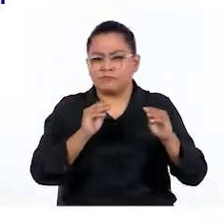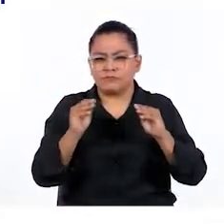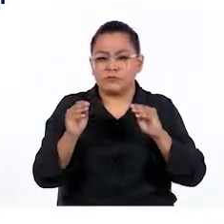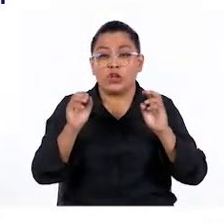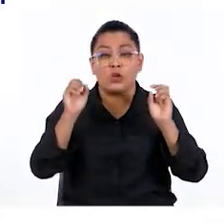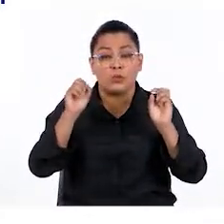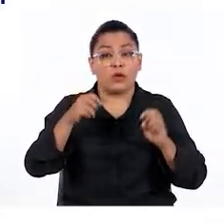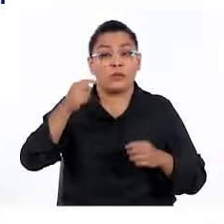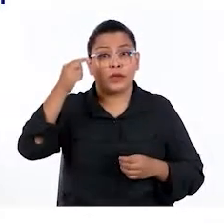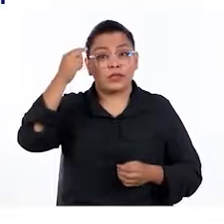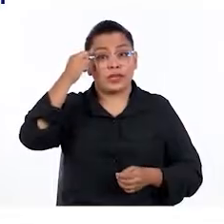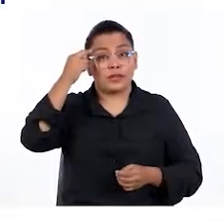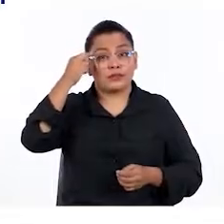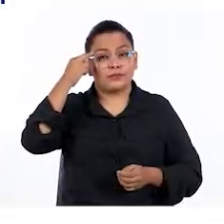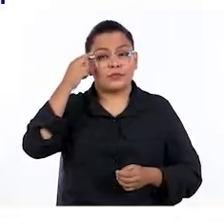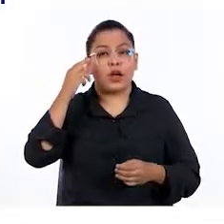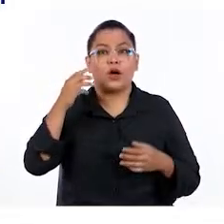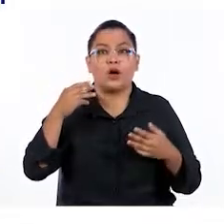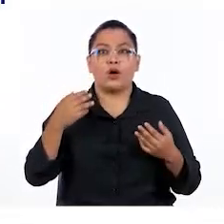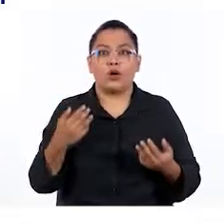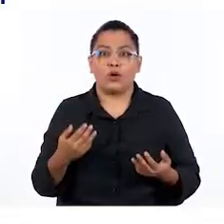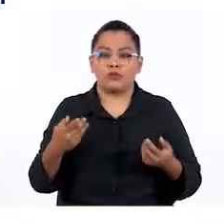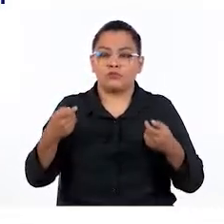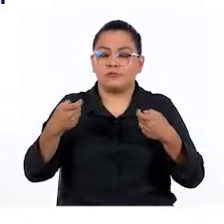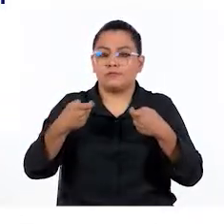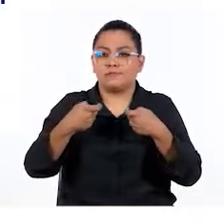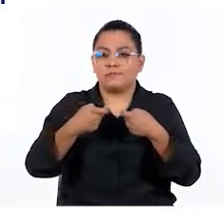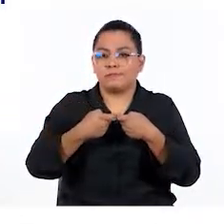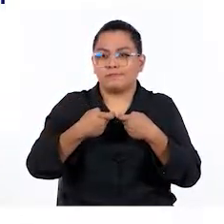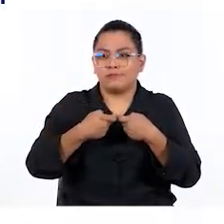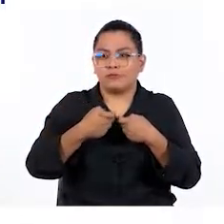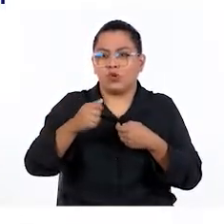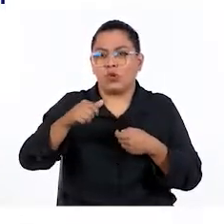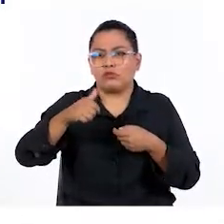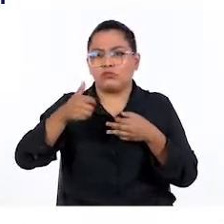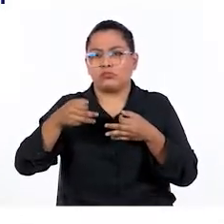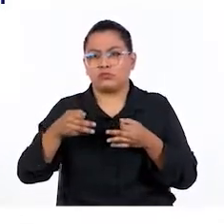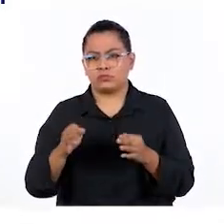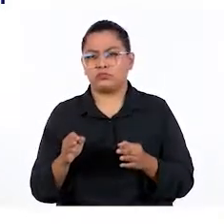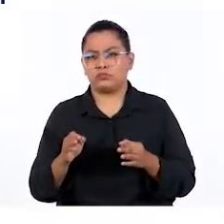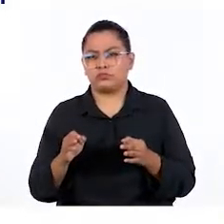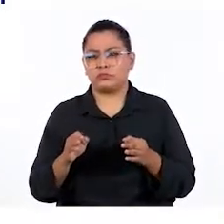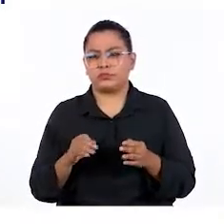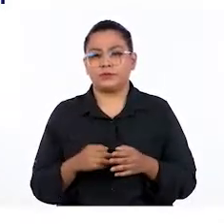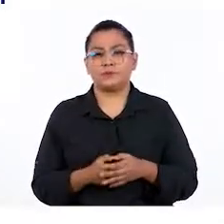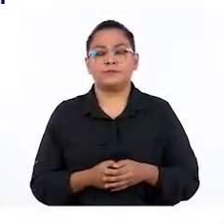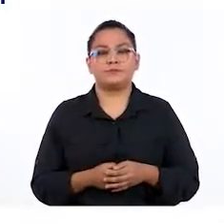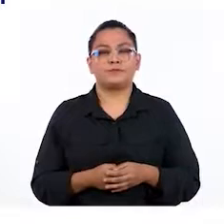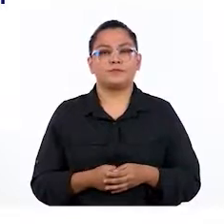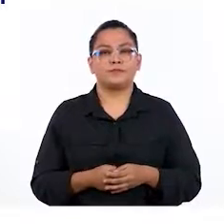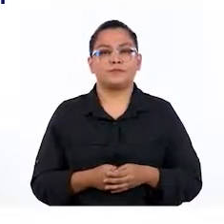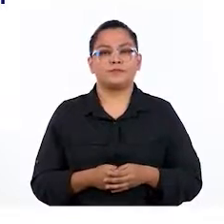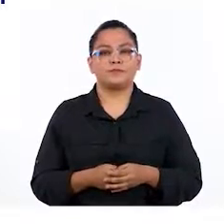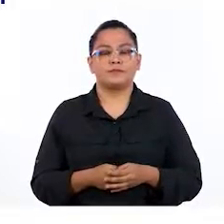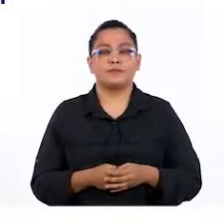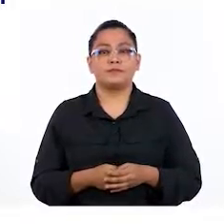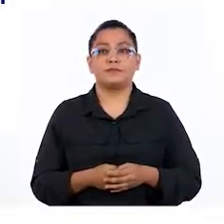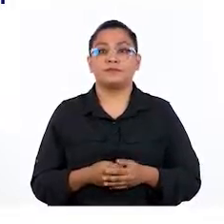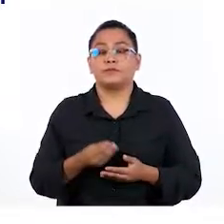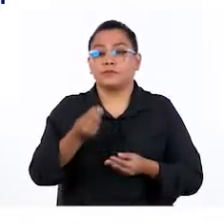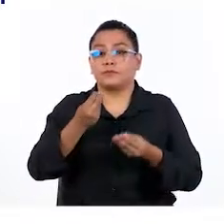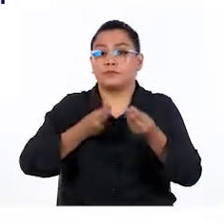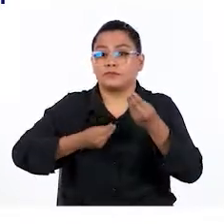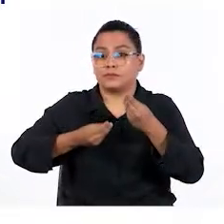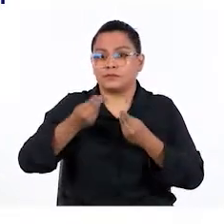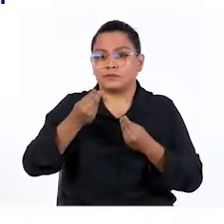nos permite pensar? ¿O será que esta energía tiene otra forma distinta? Pues resulta que nuestra